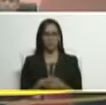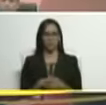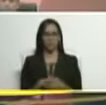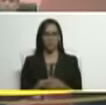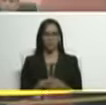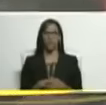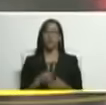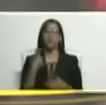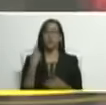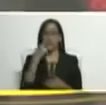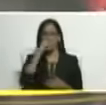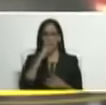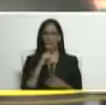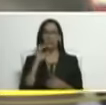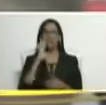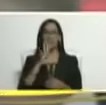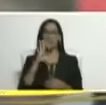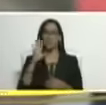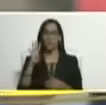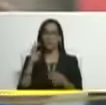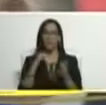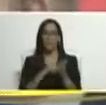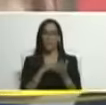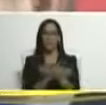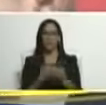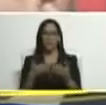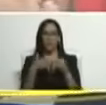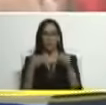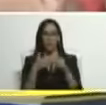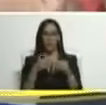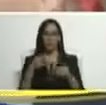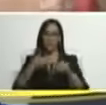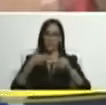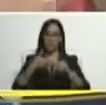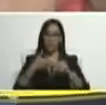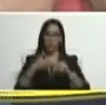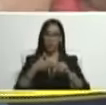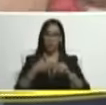Pasamos un año de 54 mil millones de dólares de ingresos petroleros